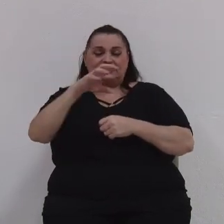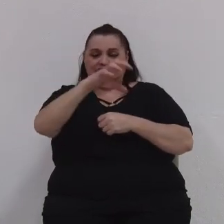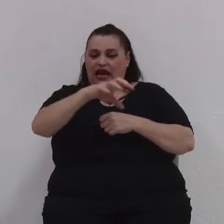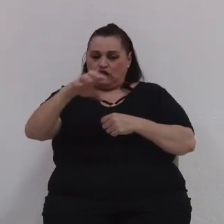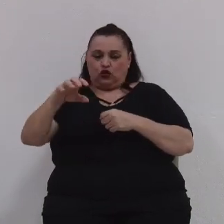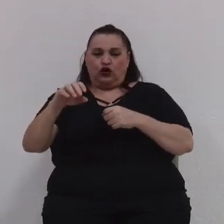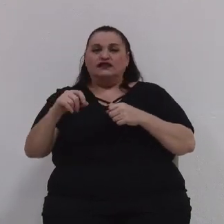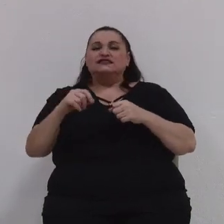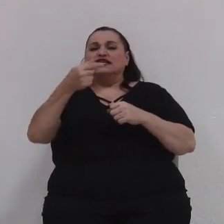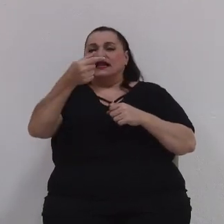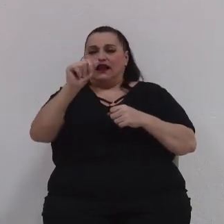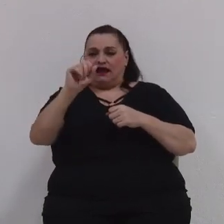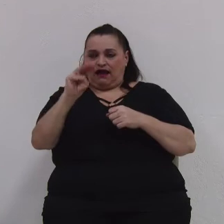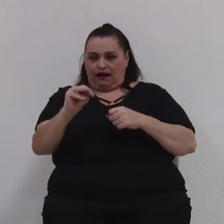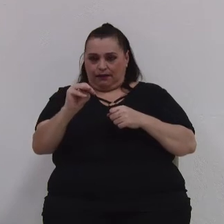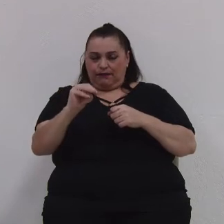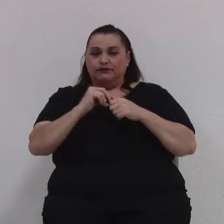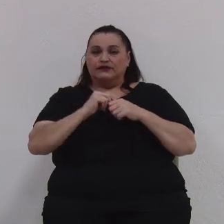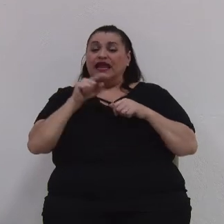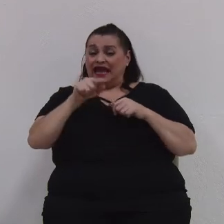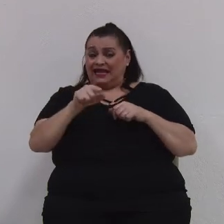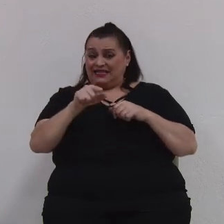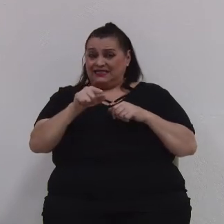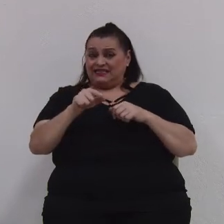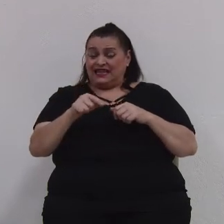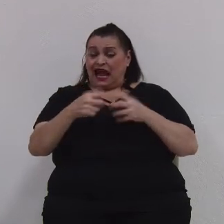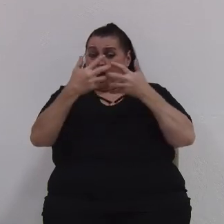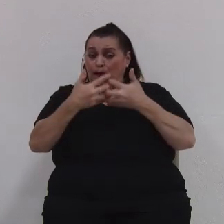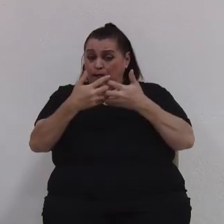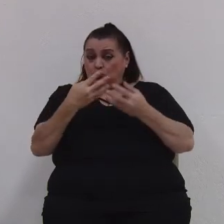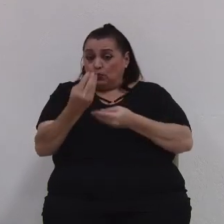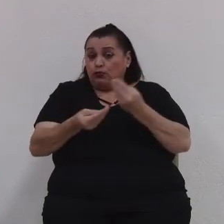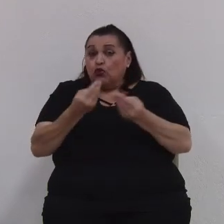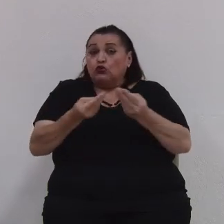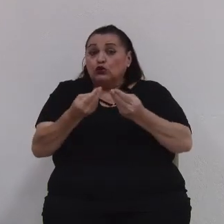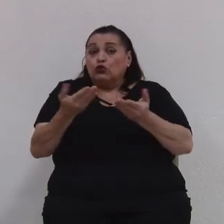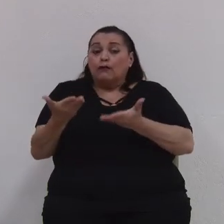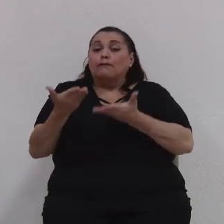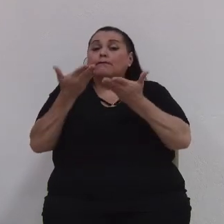área metropolitana. Bueno, ese es el aparato productivo que tenemos para generar empleo.